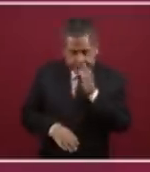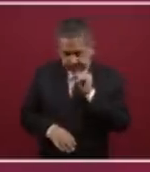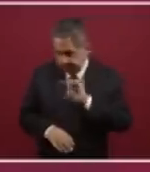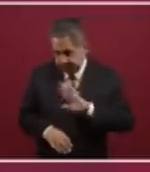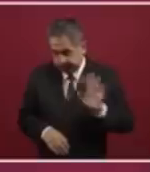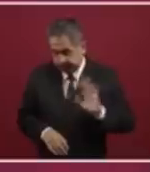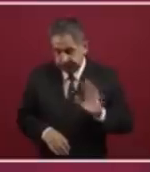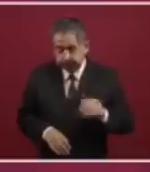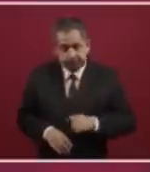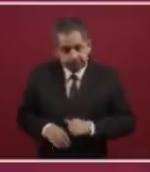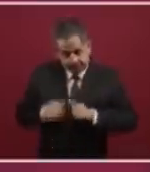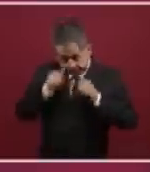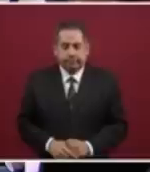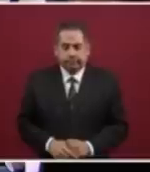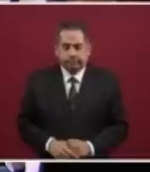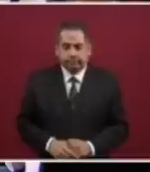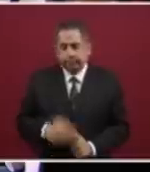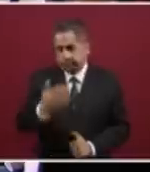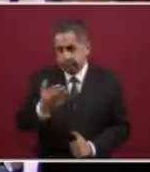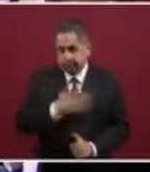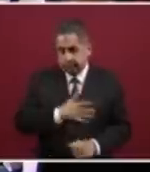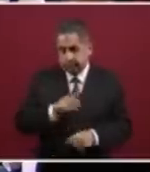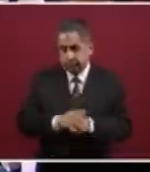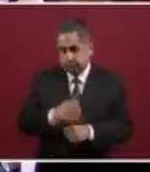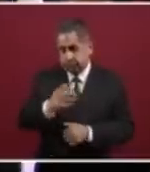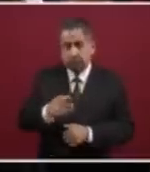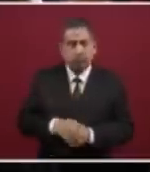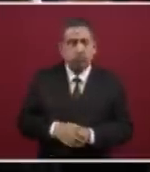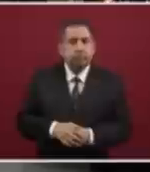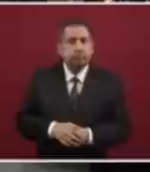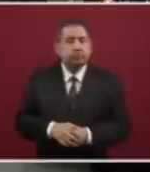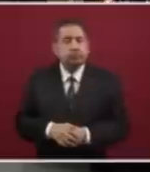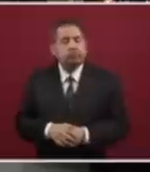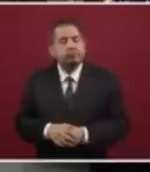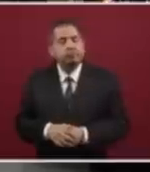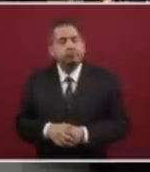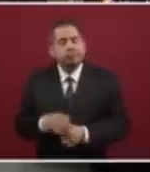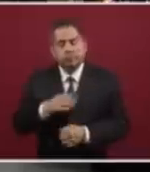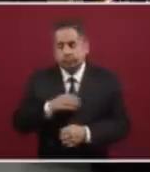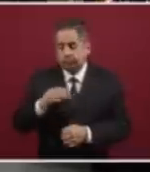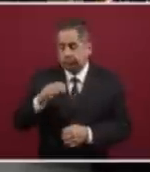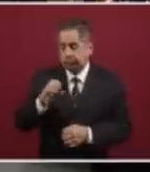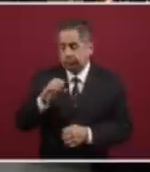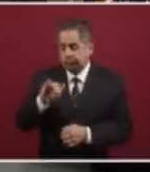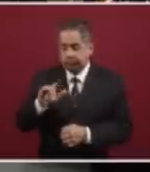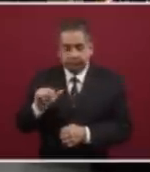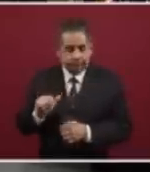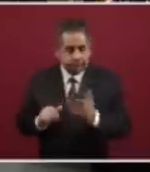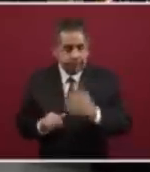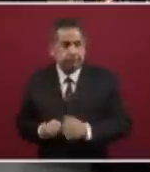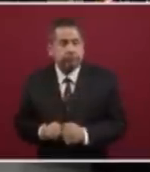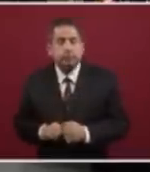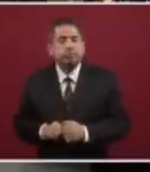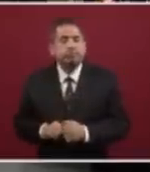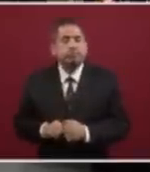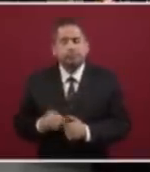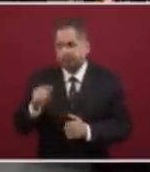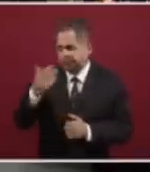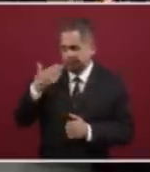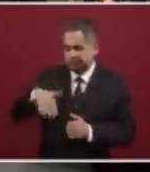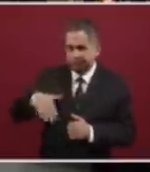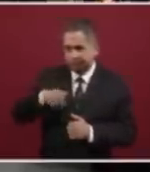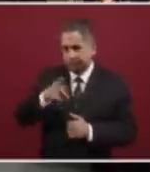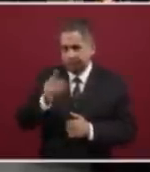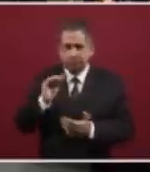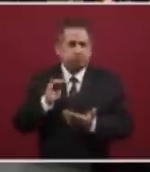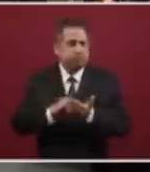los migrantes. Por su parte, el secretario de Relaciones Exteriores, Marcelo Ebrard, adelantó que el viernes próximo se